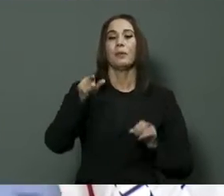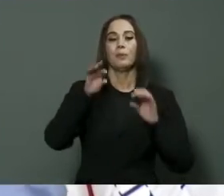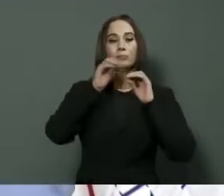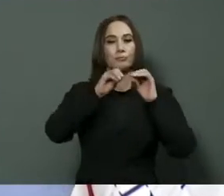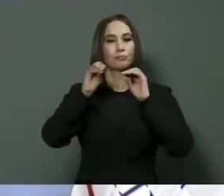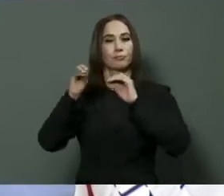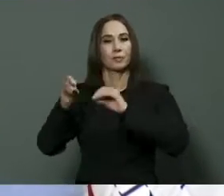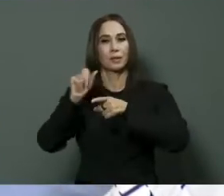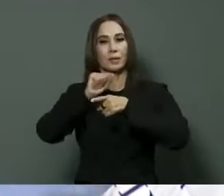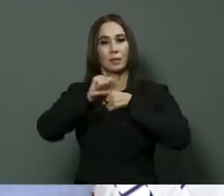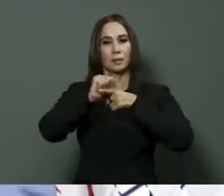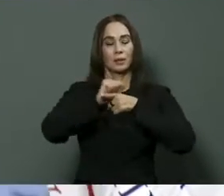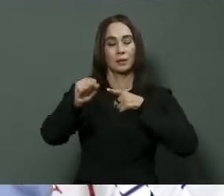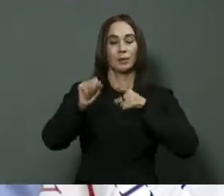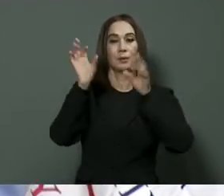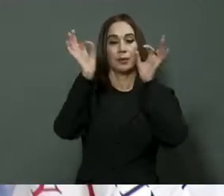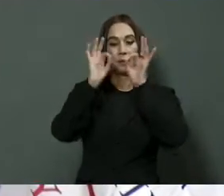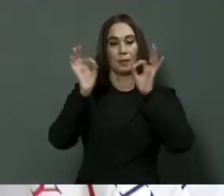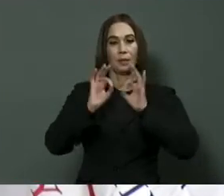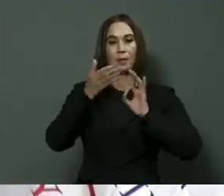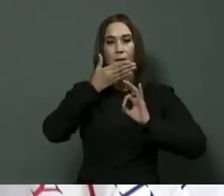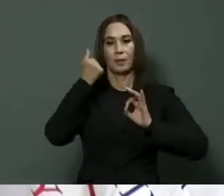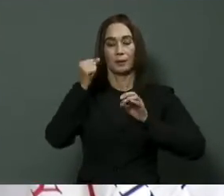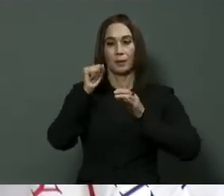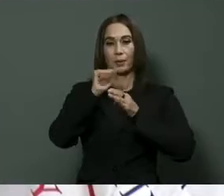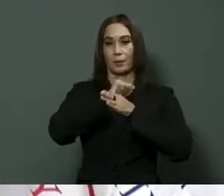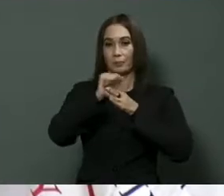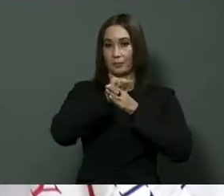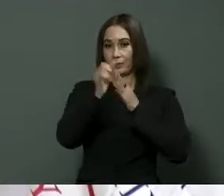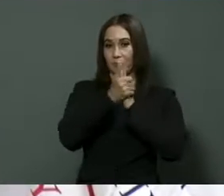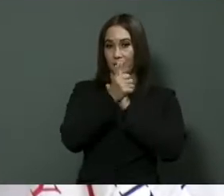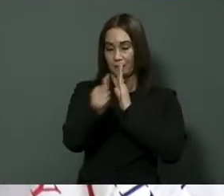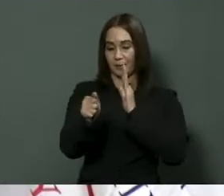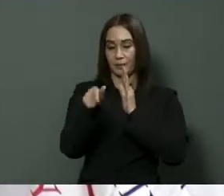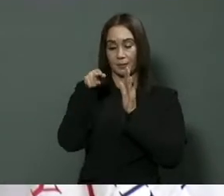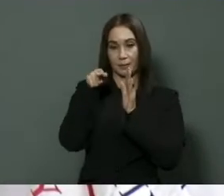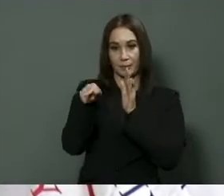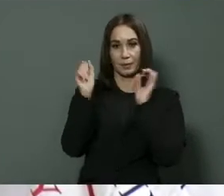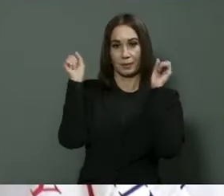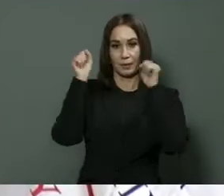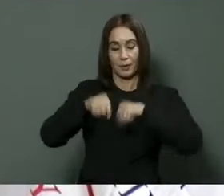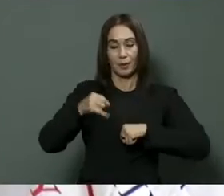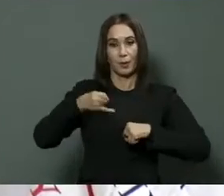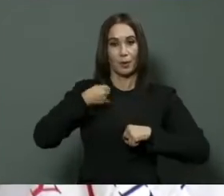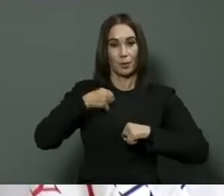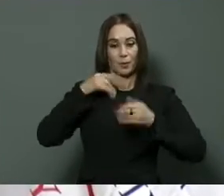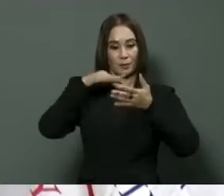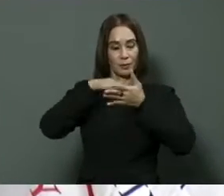formar como lo hemos hecho en otro territorio, con las mejores prácticas, cuestión de que nosotros podamos tener jóvenes estudiantes universitarios que